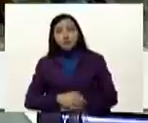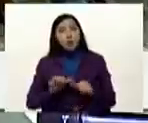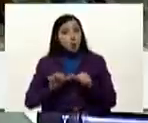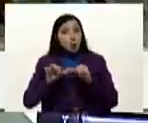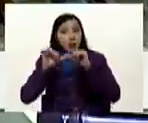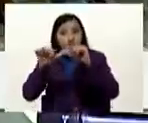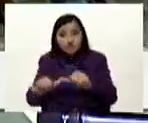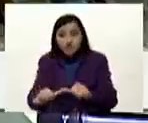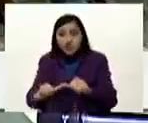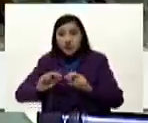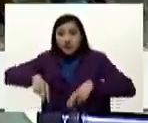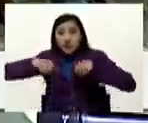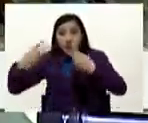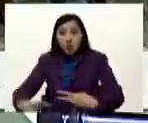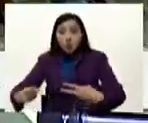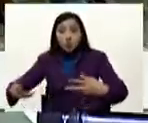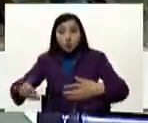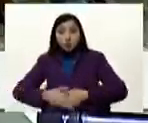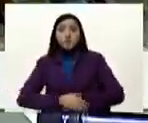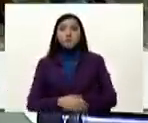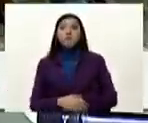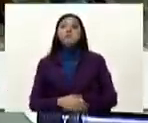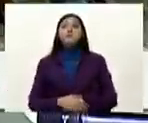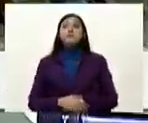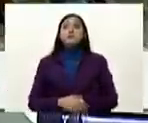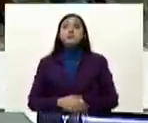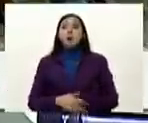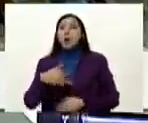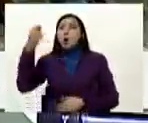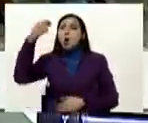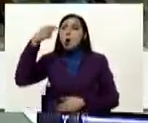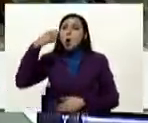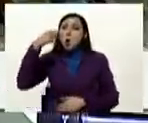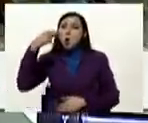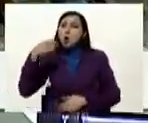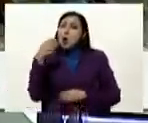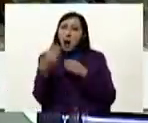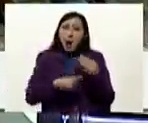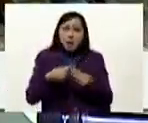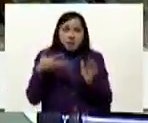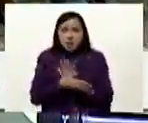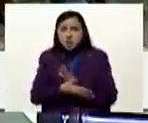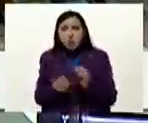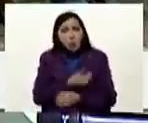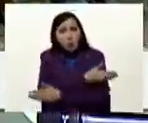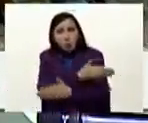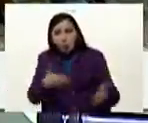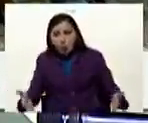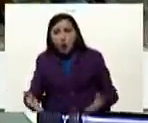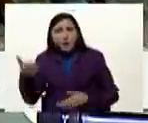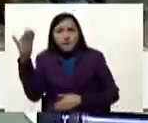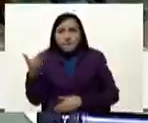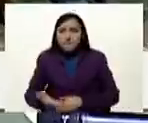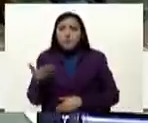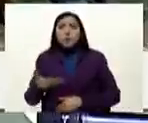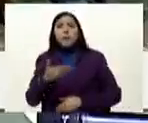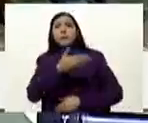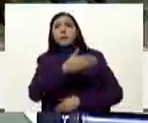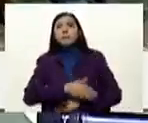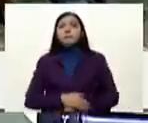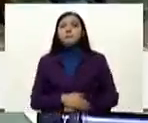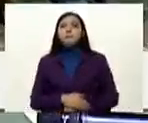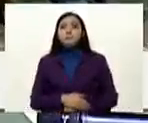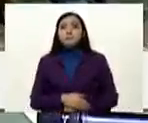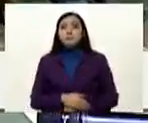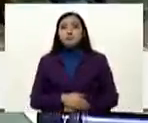avance. El molnupiravir posee una elevada biodisponibilidad oral y presenta